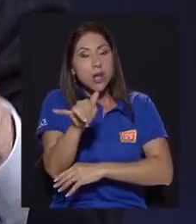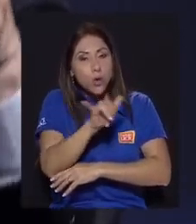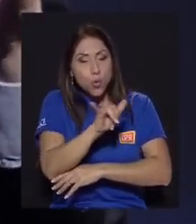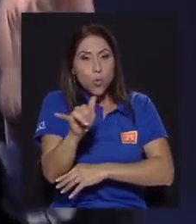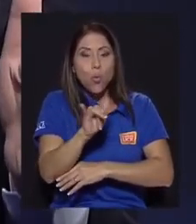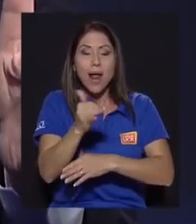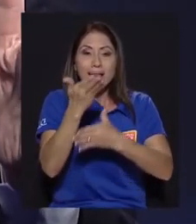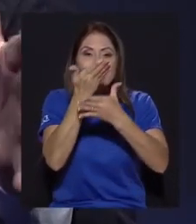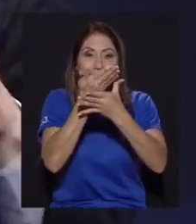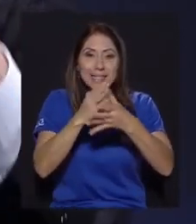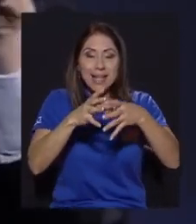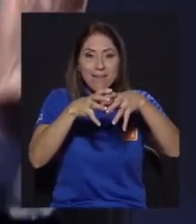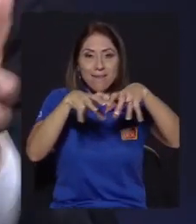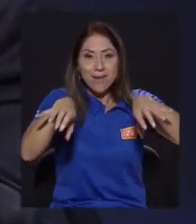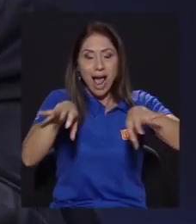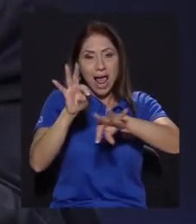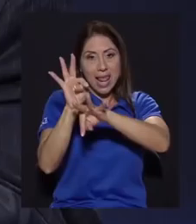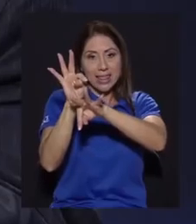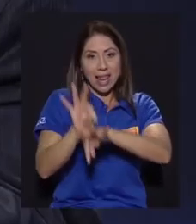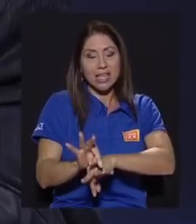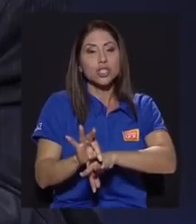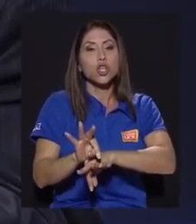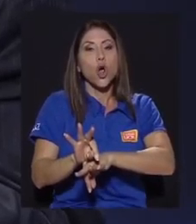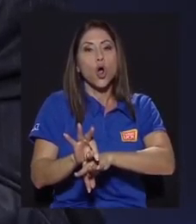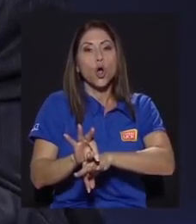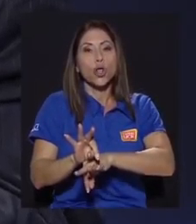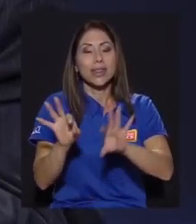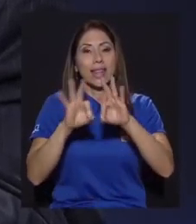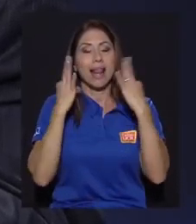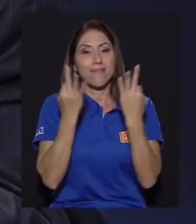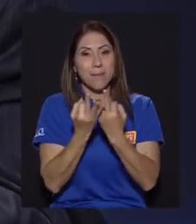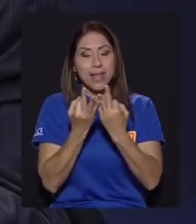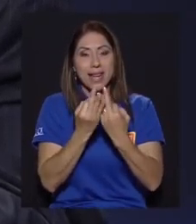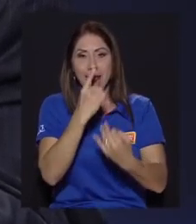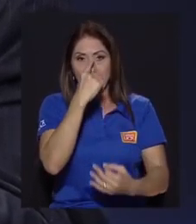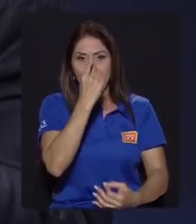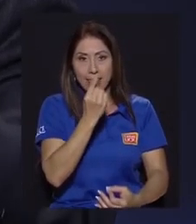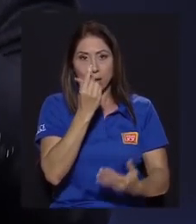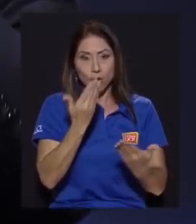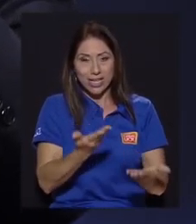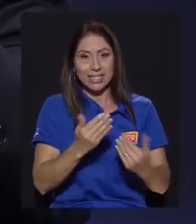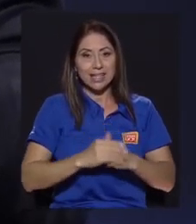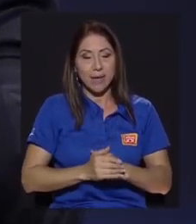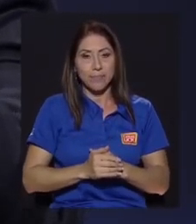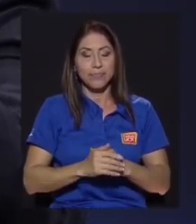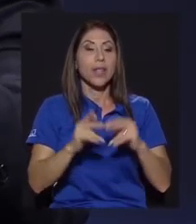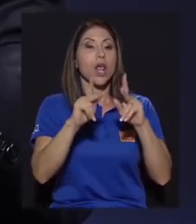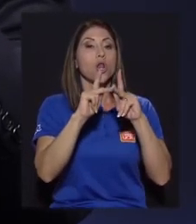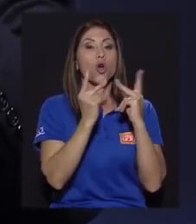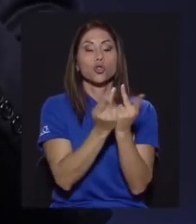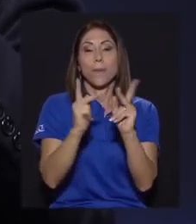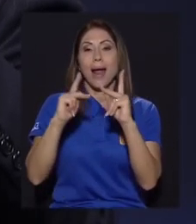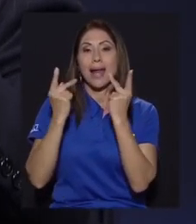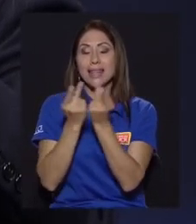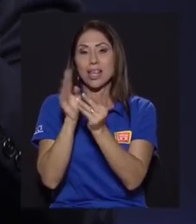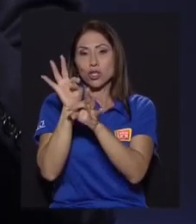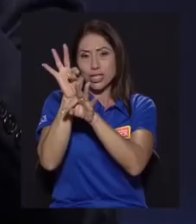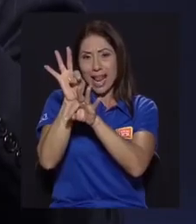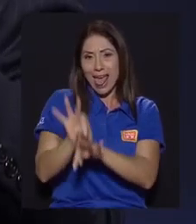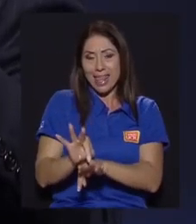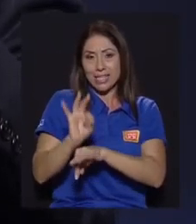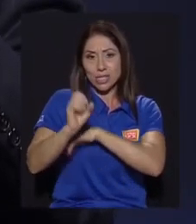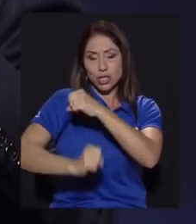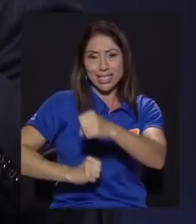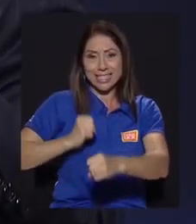partido en dos la tradición llamémosla así de la familia calderonista los partidos tradicionales